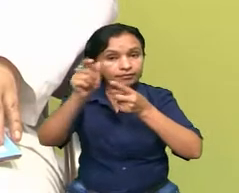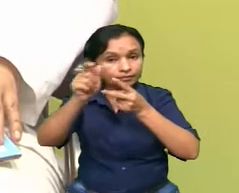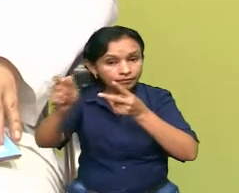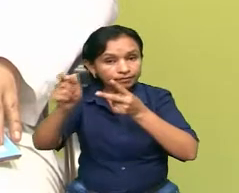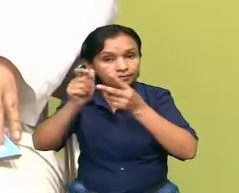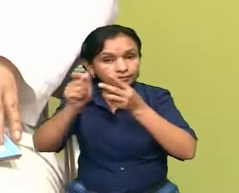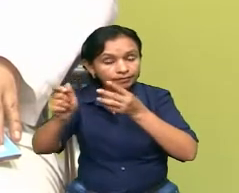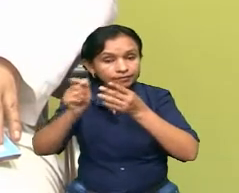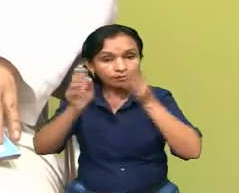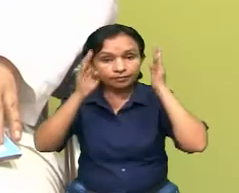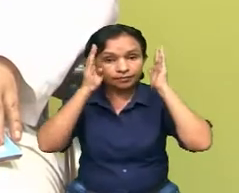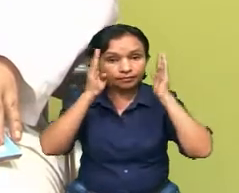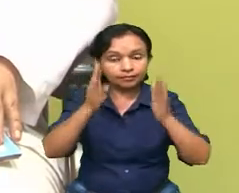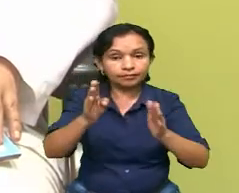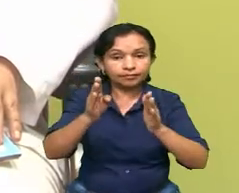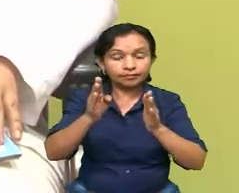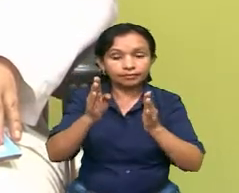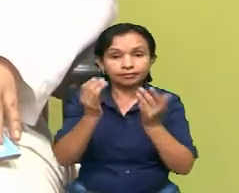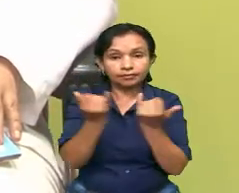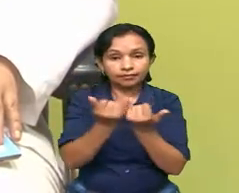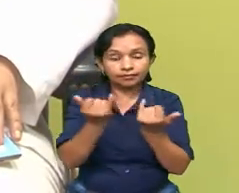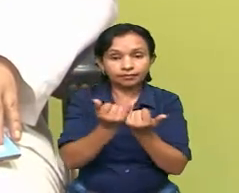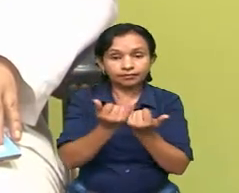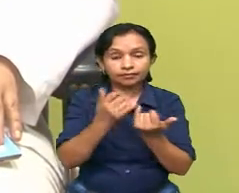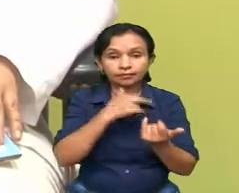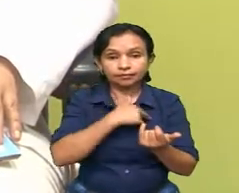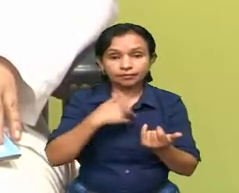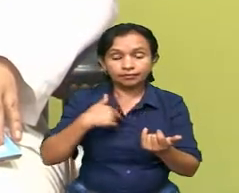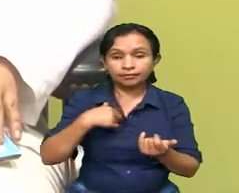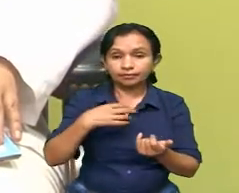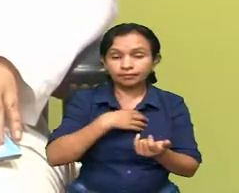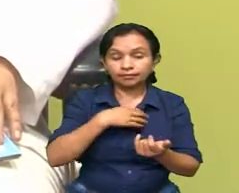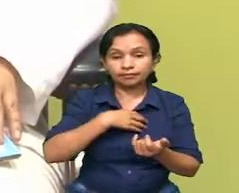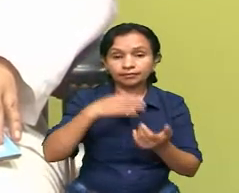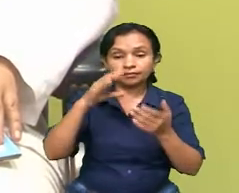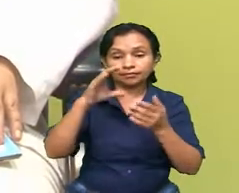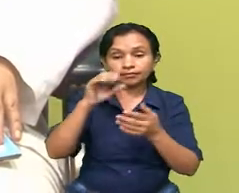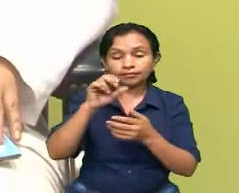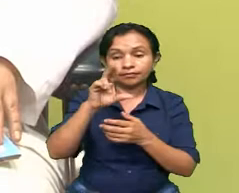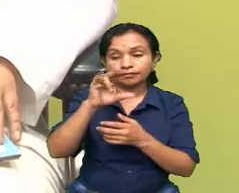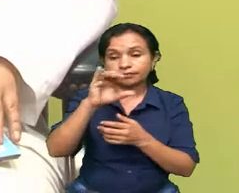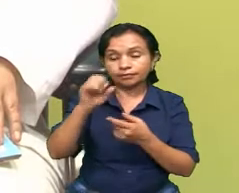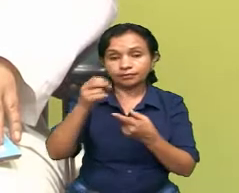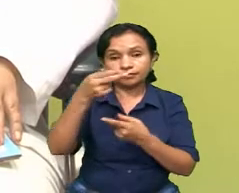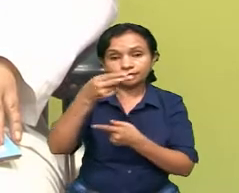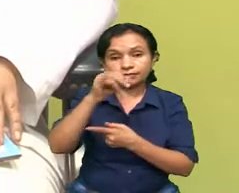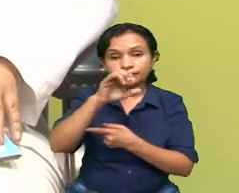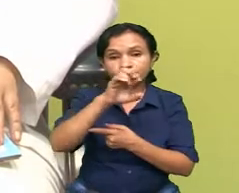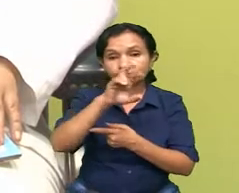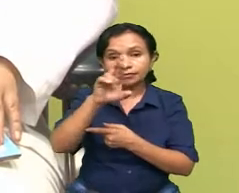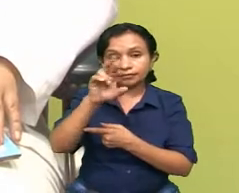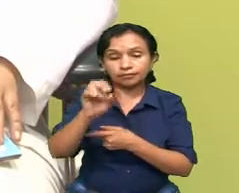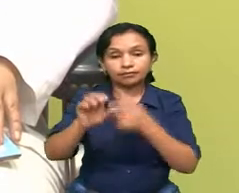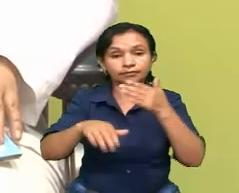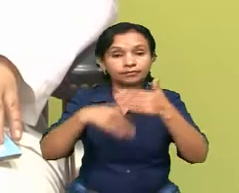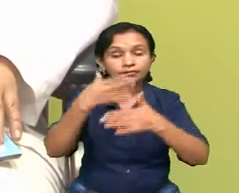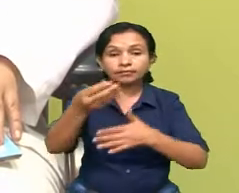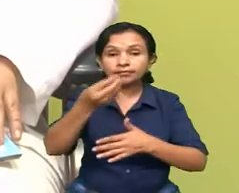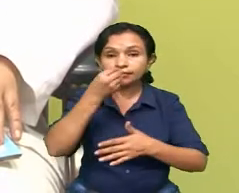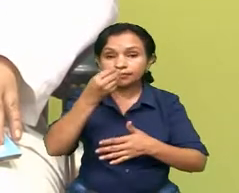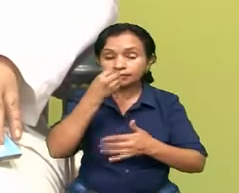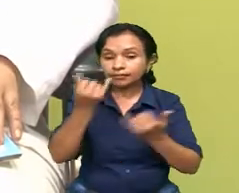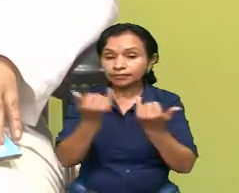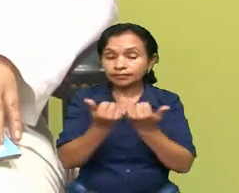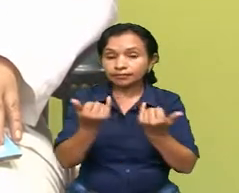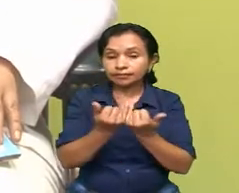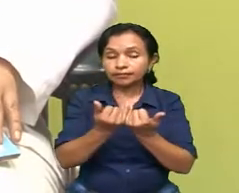por su tratamiento de los suplementos nutricionales que le hablaba, de calcio, hierro, ácido fólico, y la trasladan a nutrición igual desde